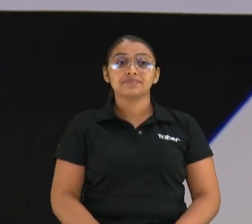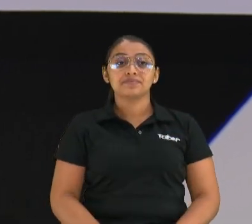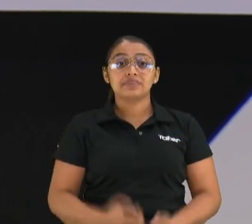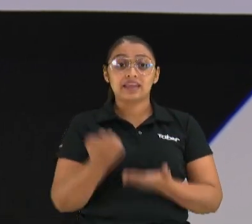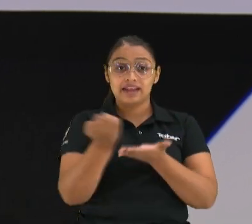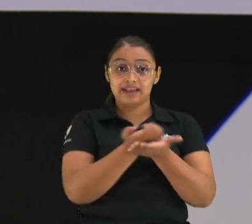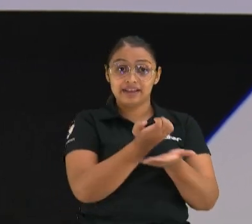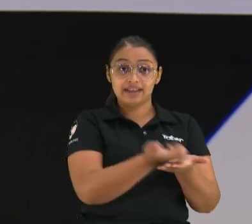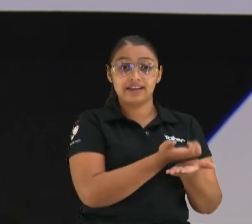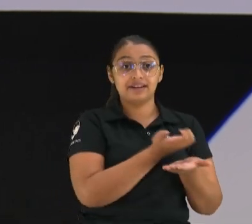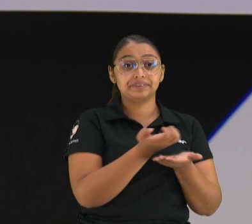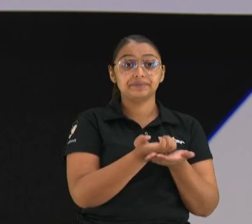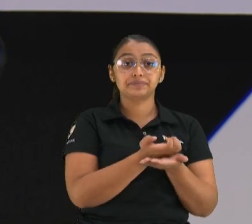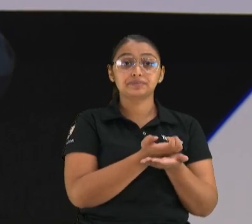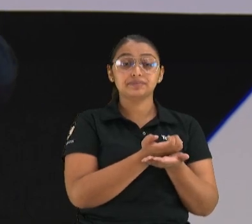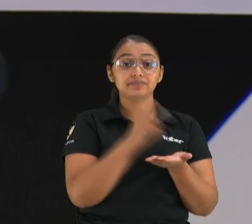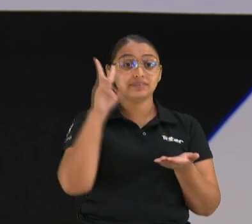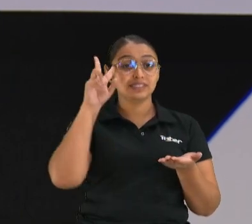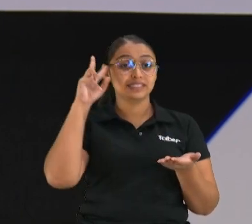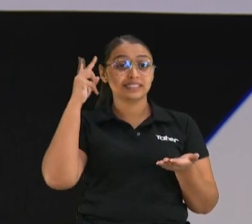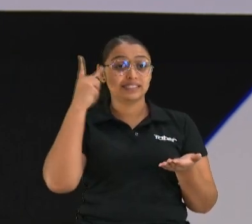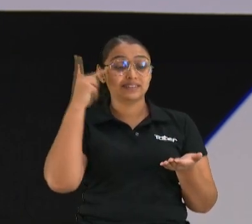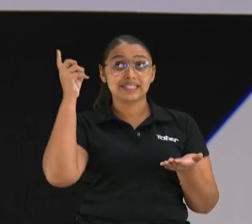el evangelio es Cristo